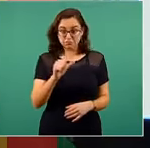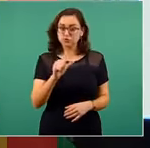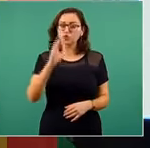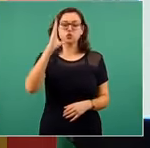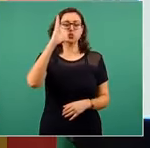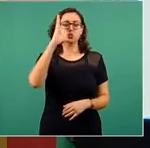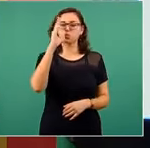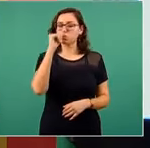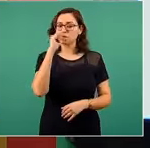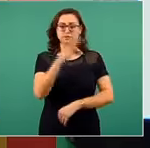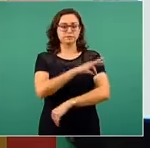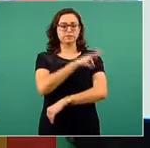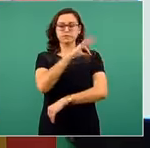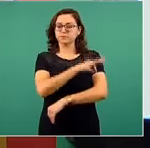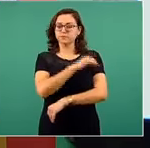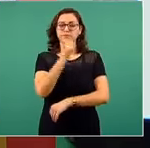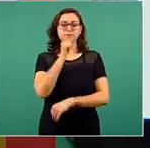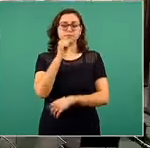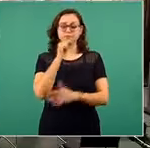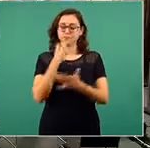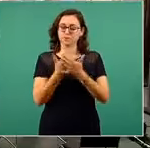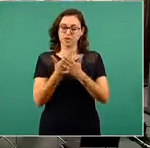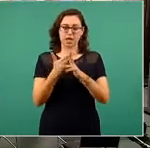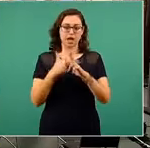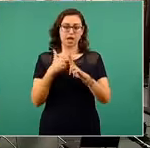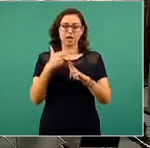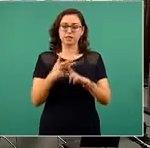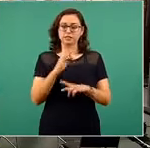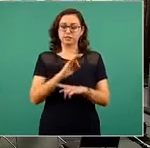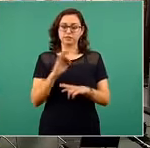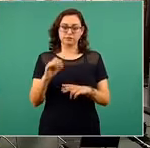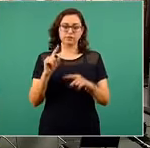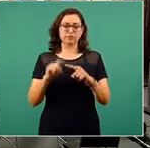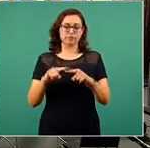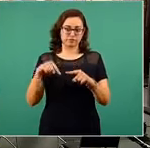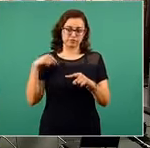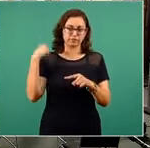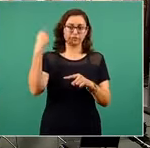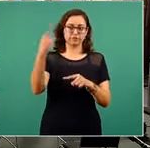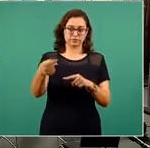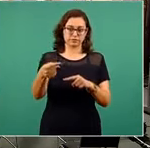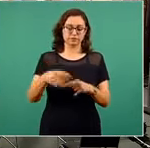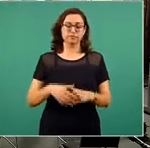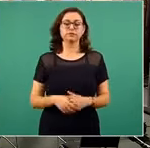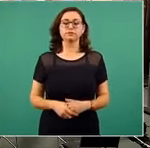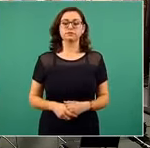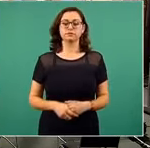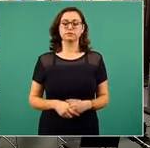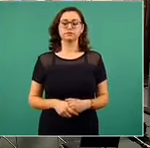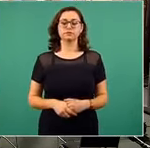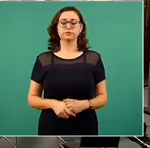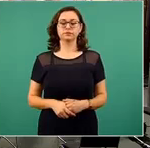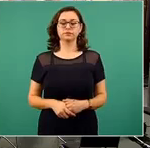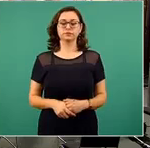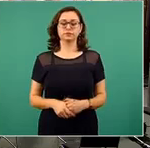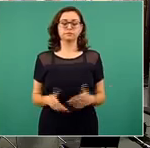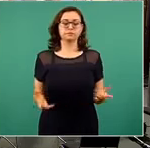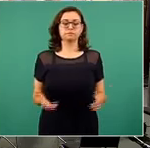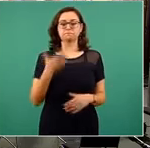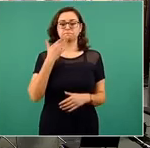favor, espere usted su turno para que sigamos el orden del programa de vacunación. Muy